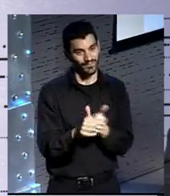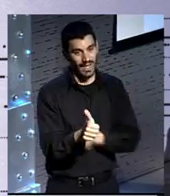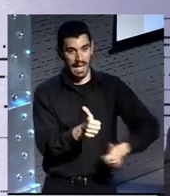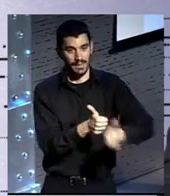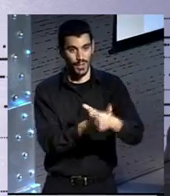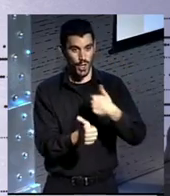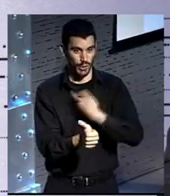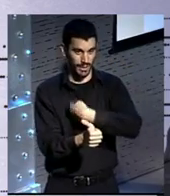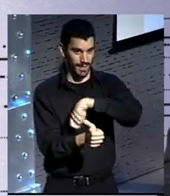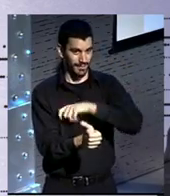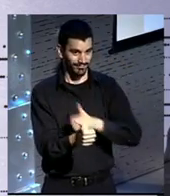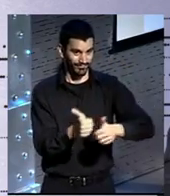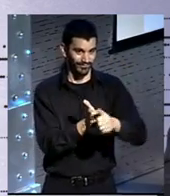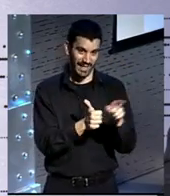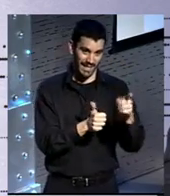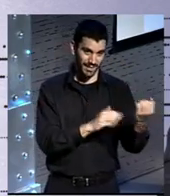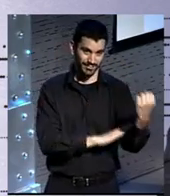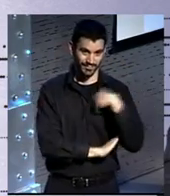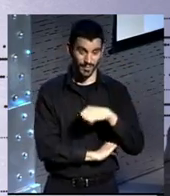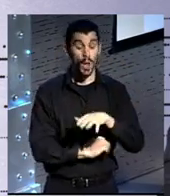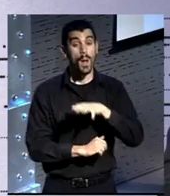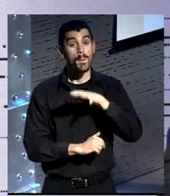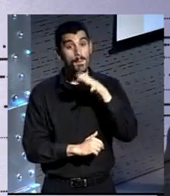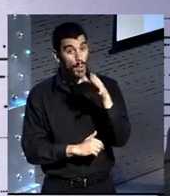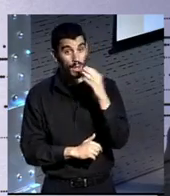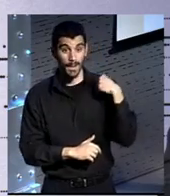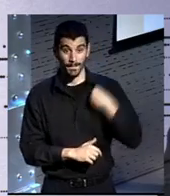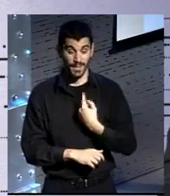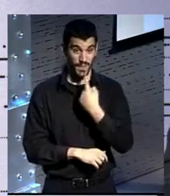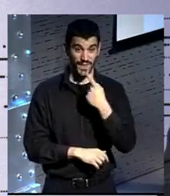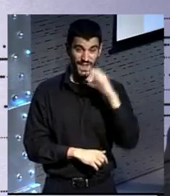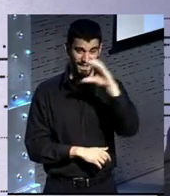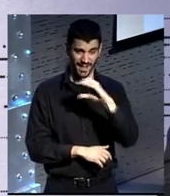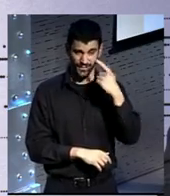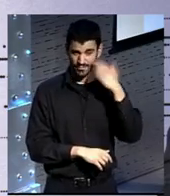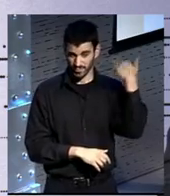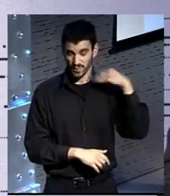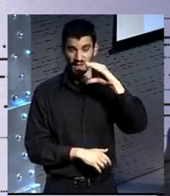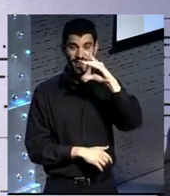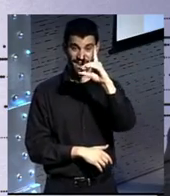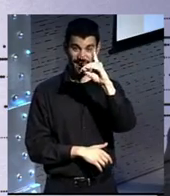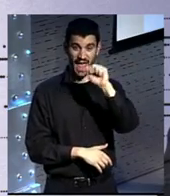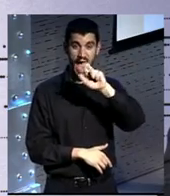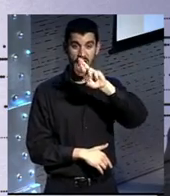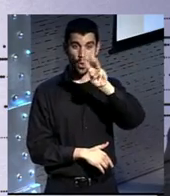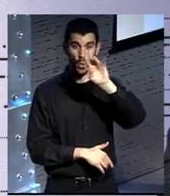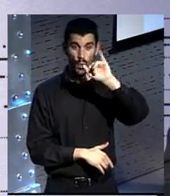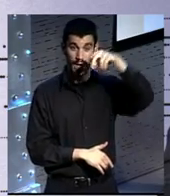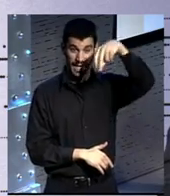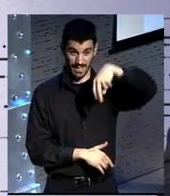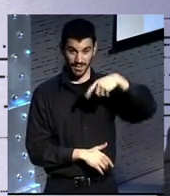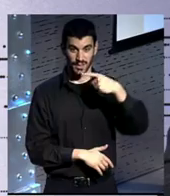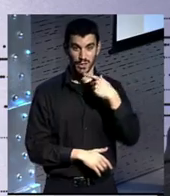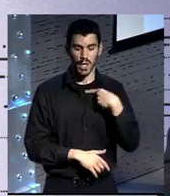Porque además, como decía Darwin, no es la más fuerte ni la más inteligente de las especies la que sobrevive, sino la que antes se adapta al